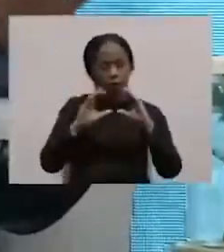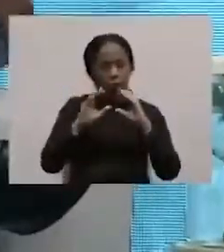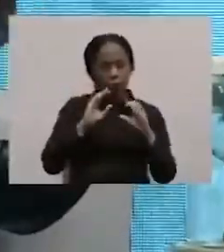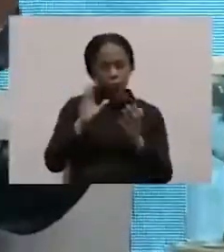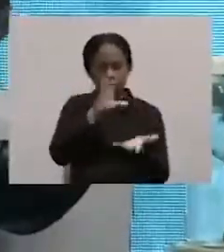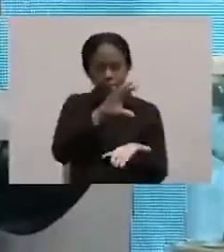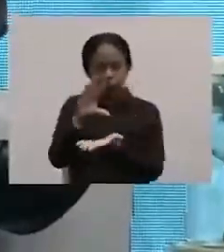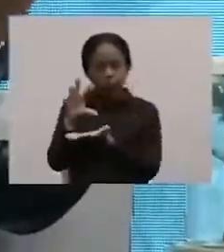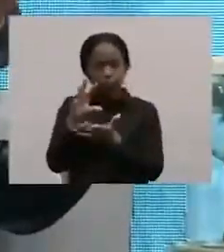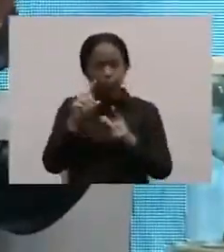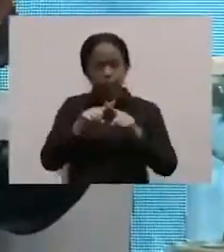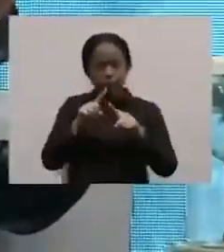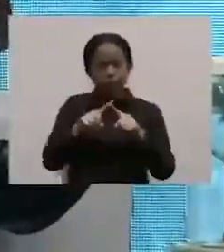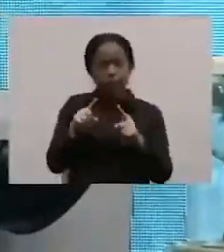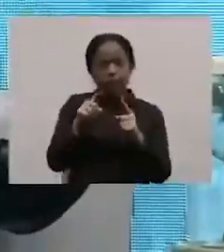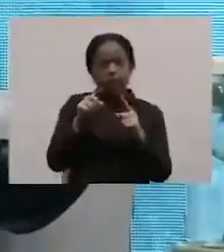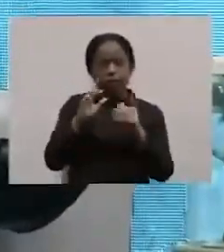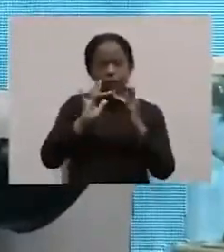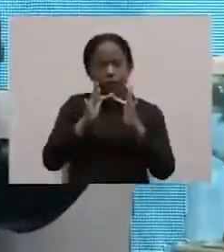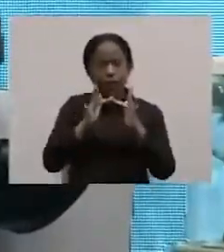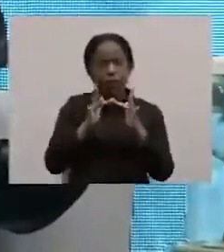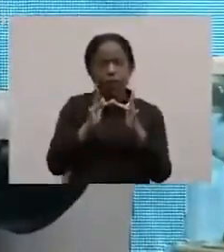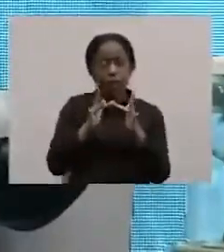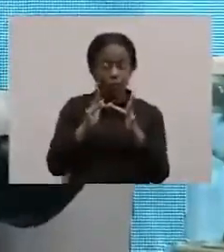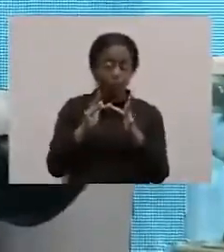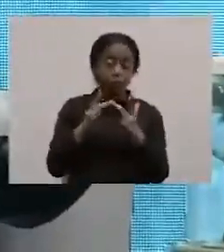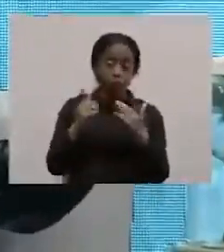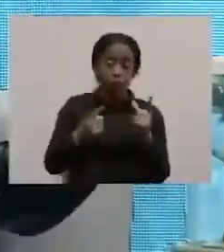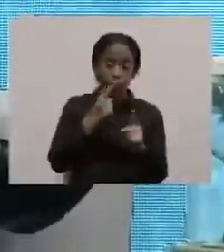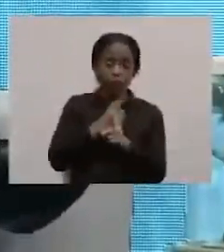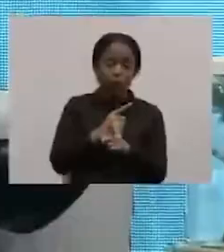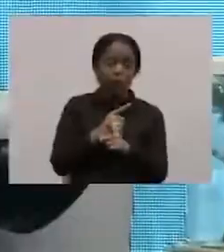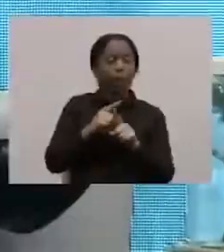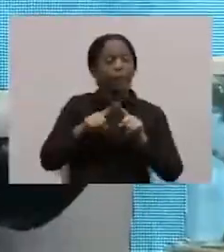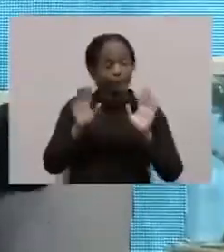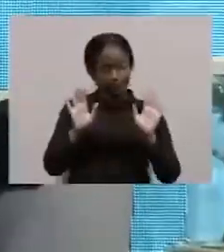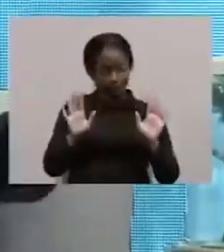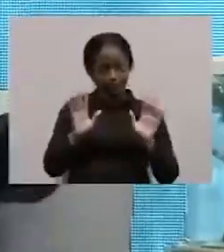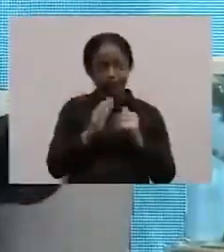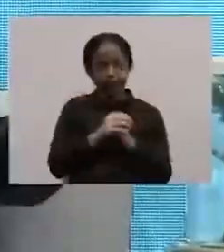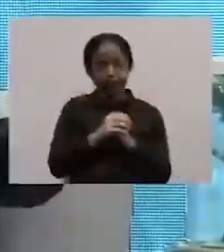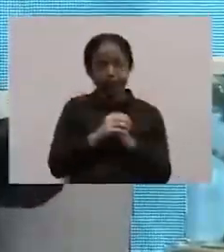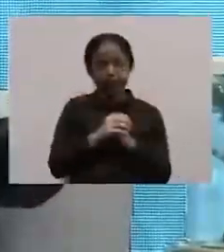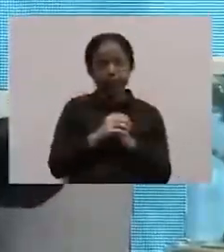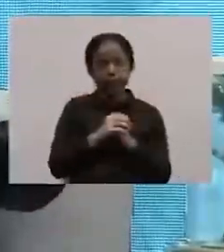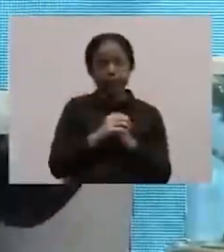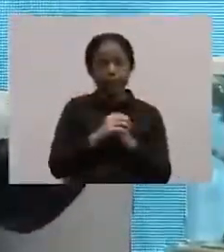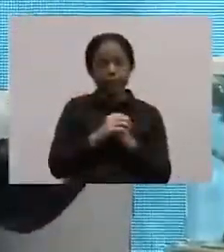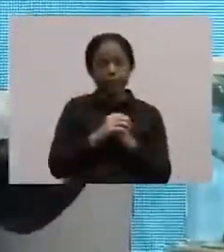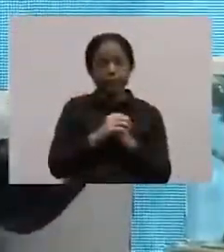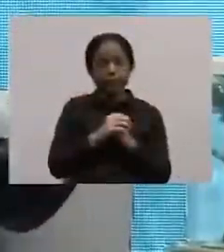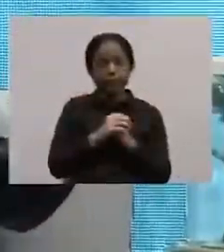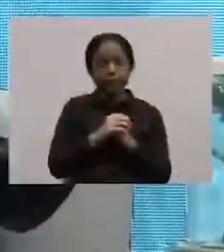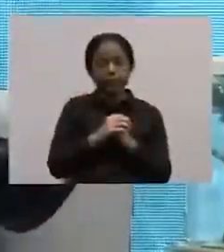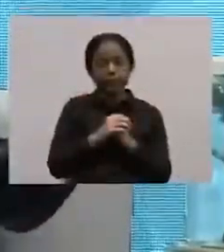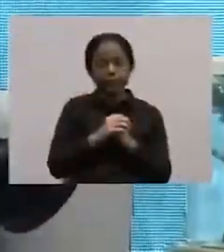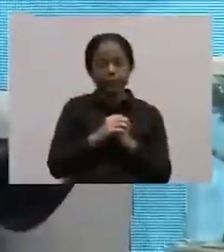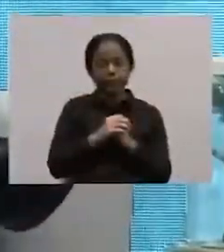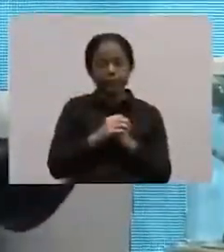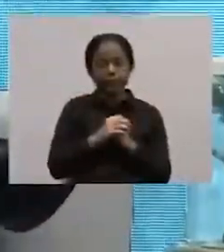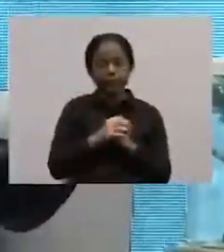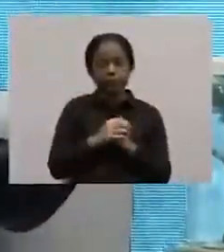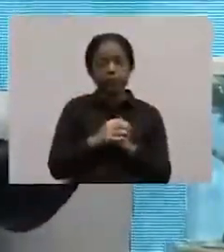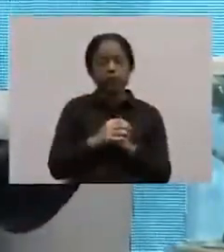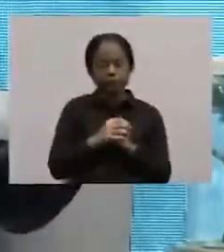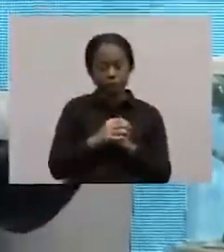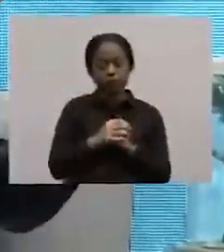está utilizando correctamente los medios. Pero bueno, para no digregarme mucho, los medios